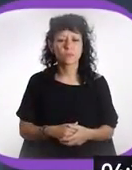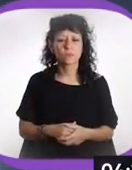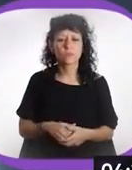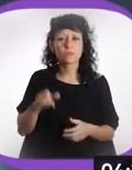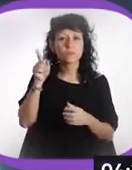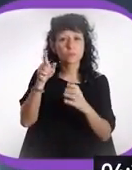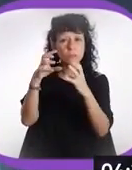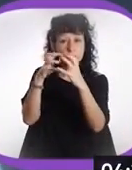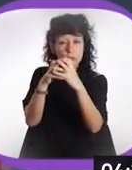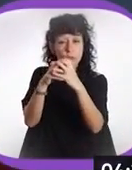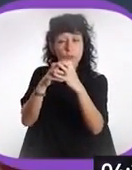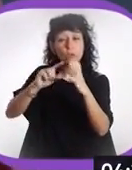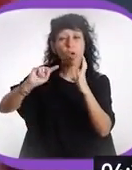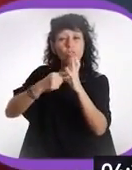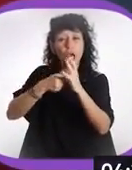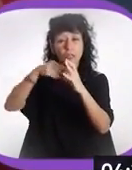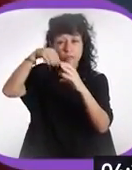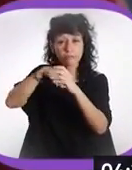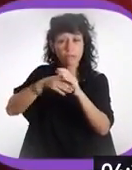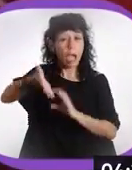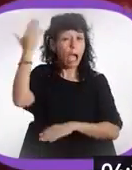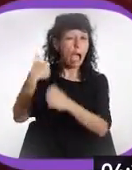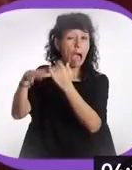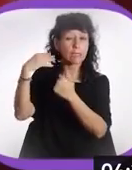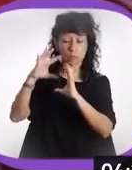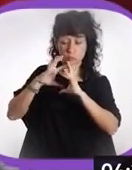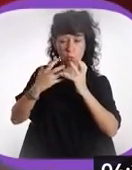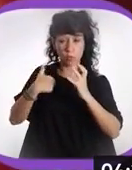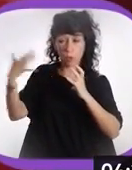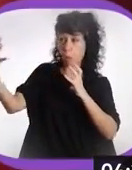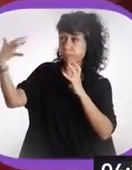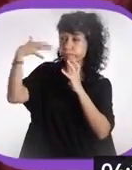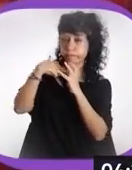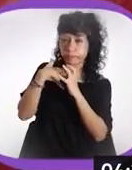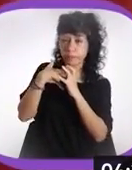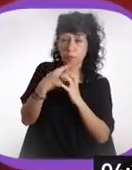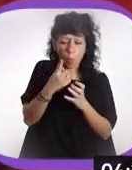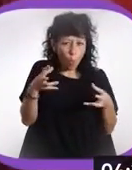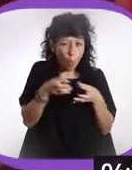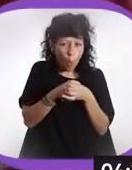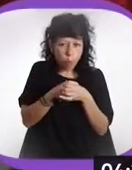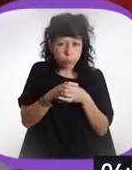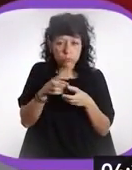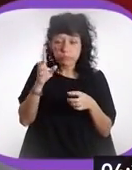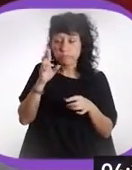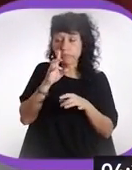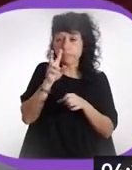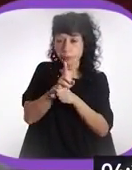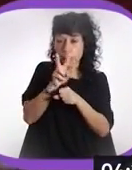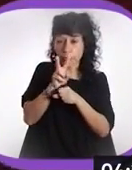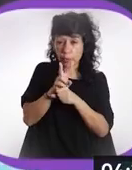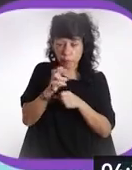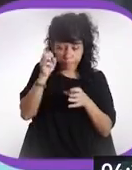Un disco de datos sentient. Cuando mi mundo fue invadido por los Ark y Vandals, el Consejo de los Cinco protegió la sabiduría acumulada de nuestra civilización